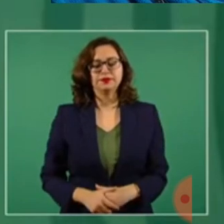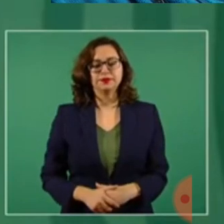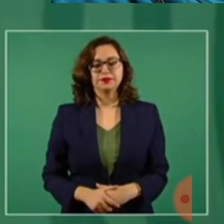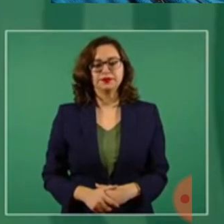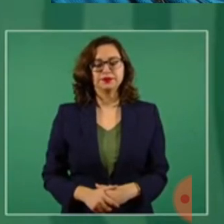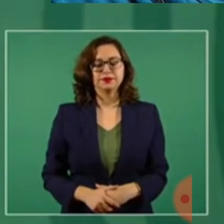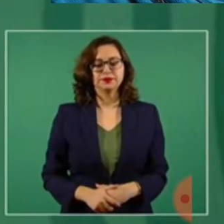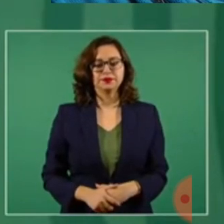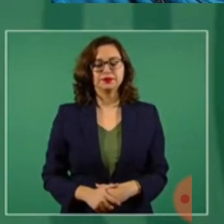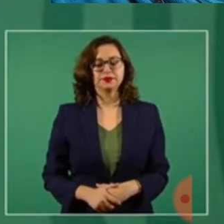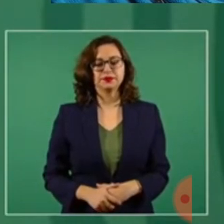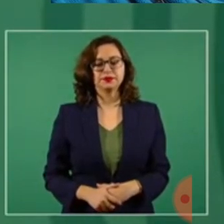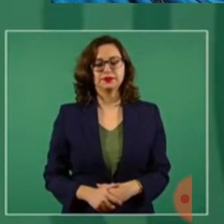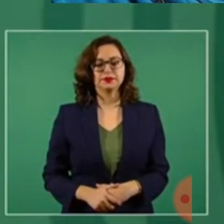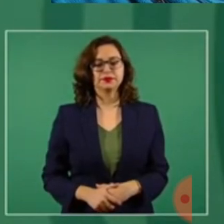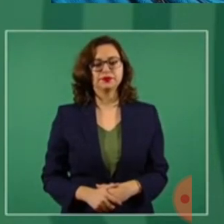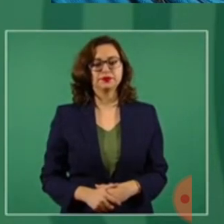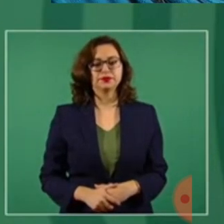Habían 10